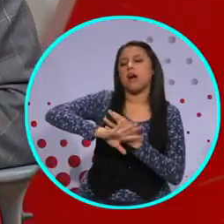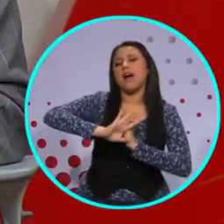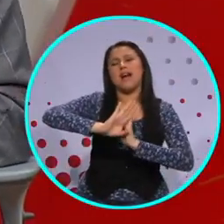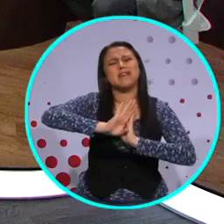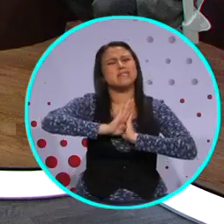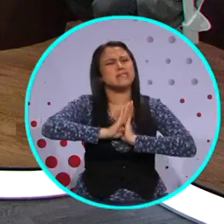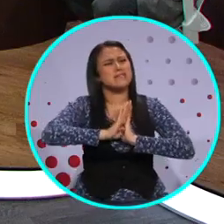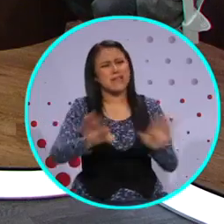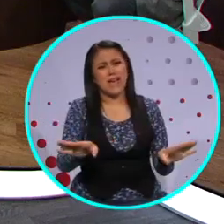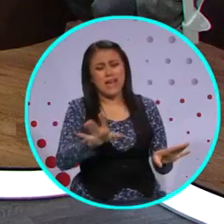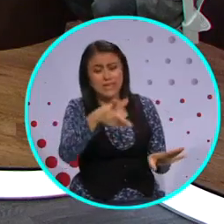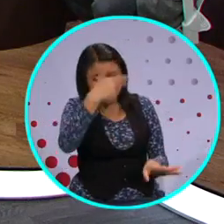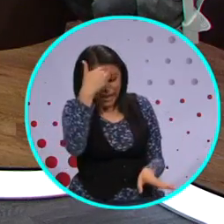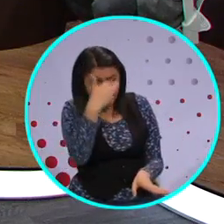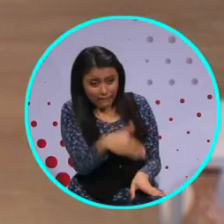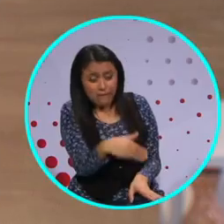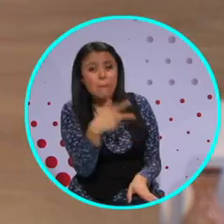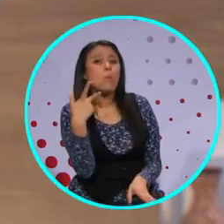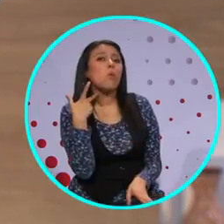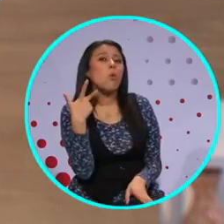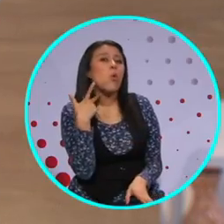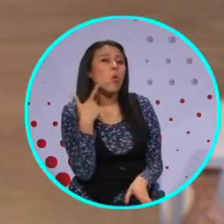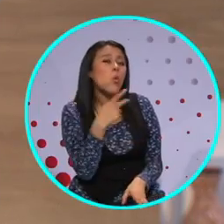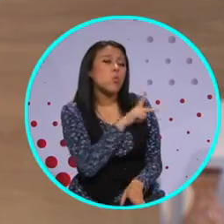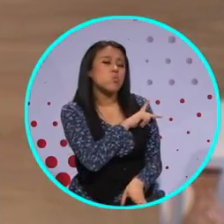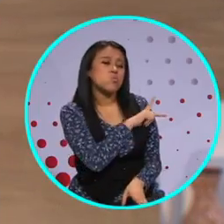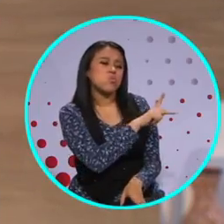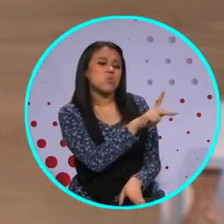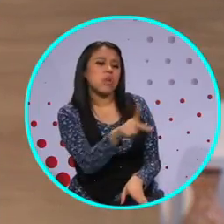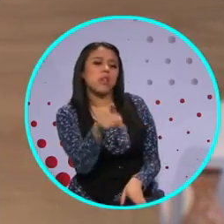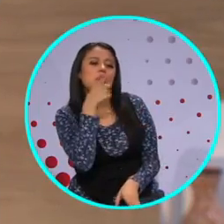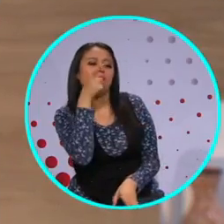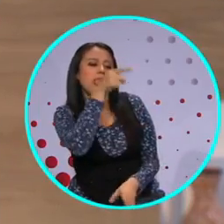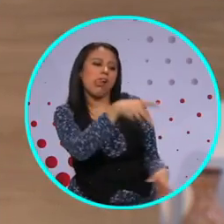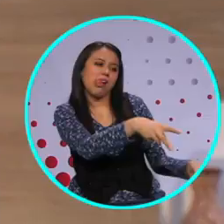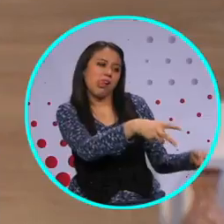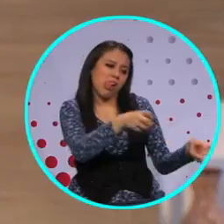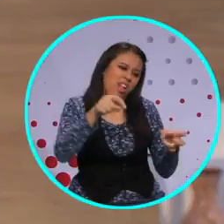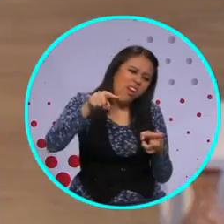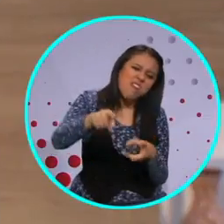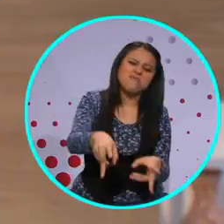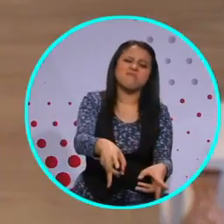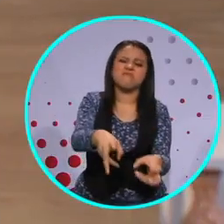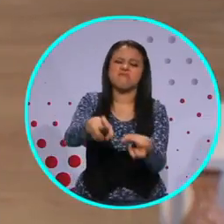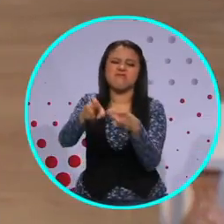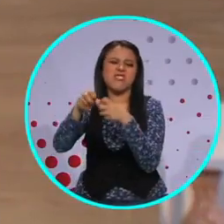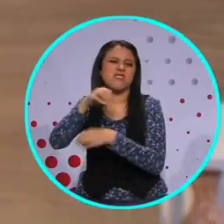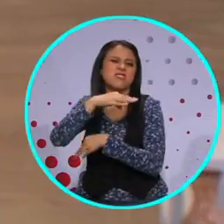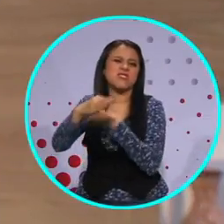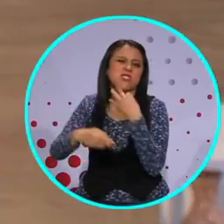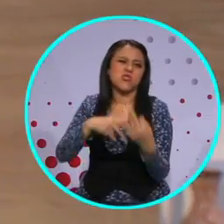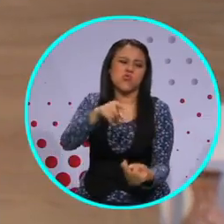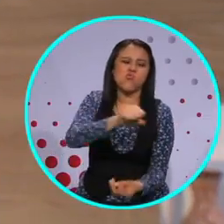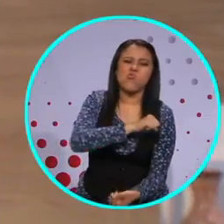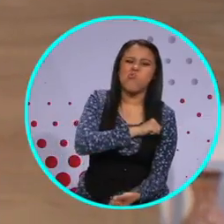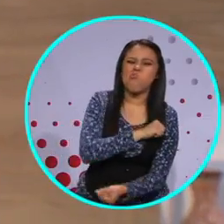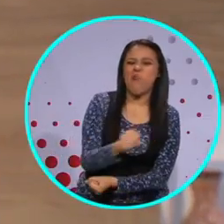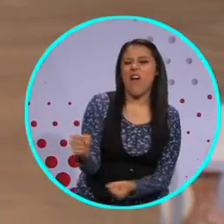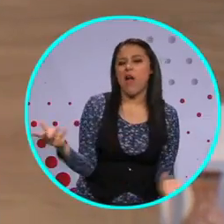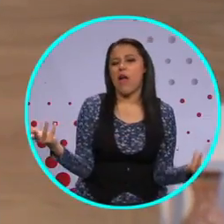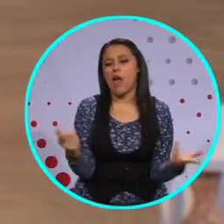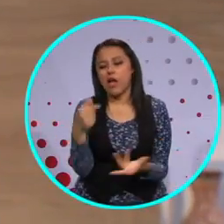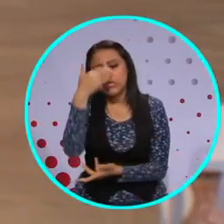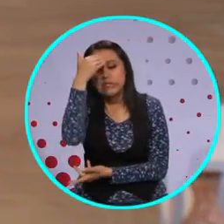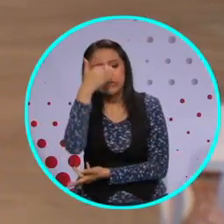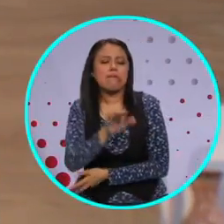ya sabemos que todos todos van a decir que agarraron todos todos van a decir que hicieron mal las cosas el otro